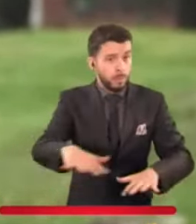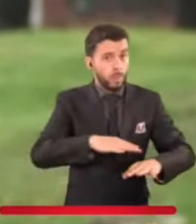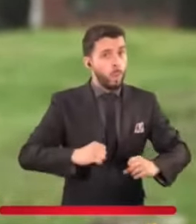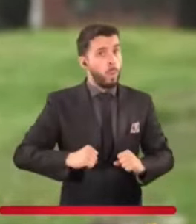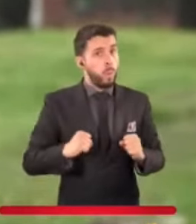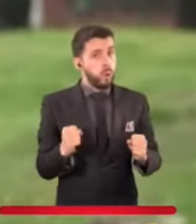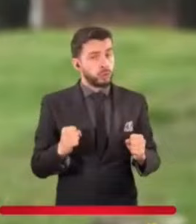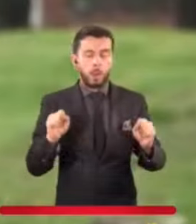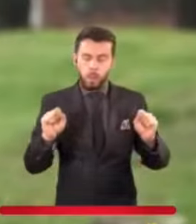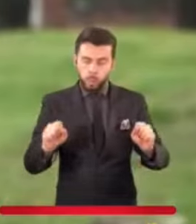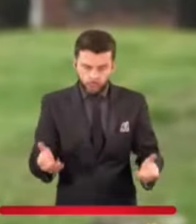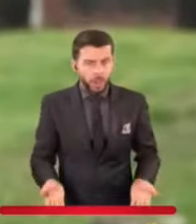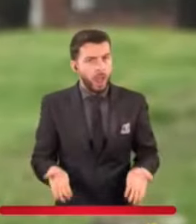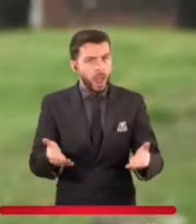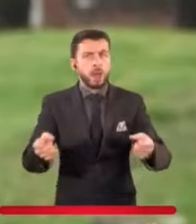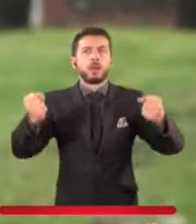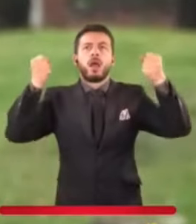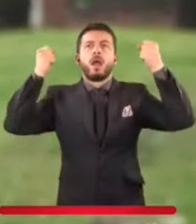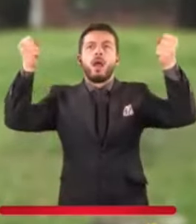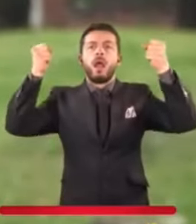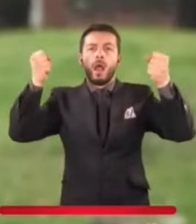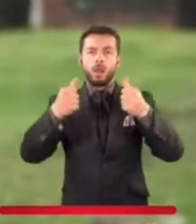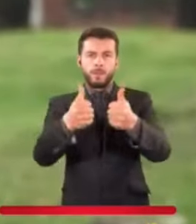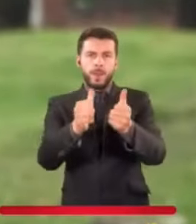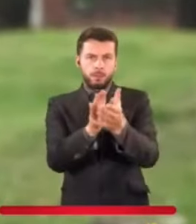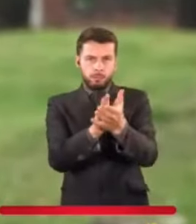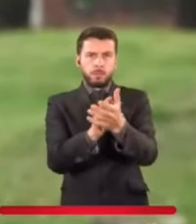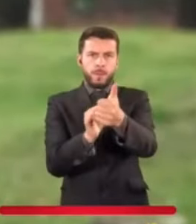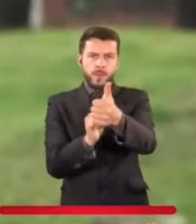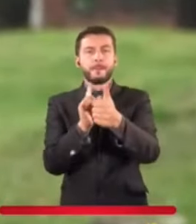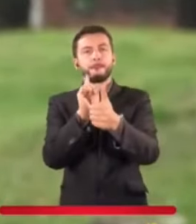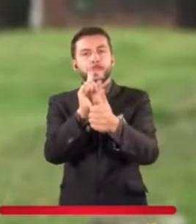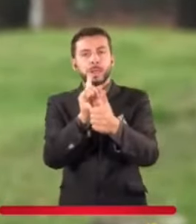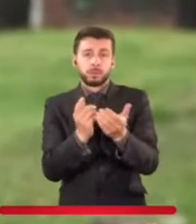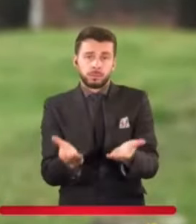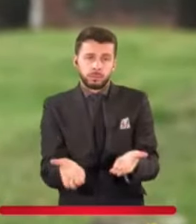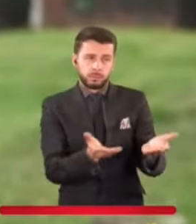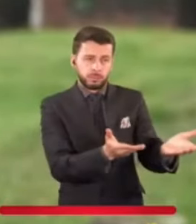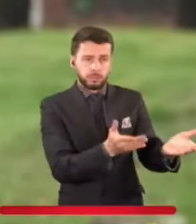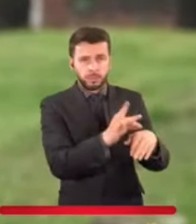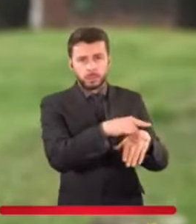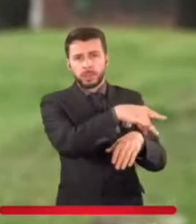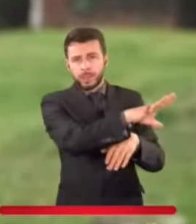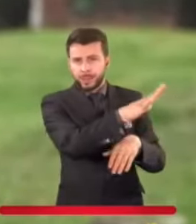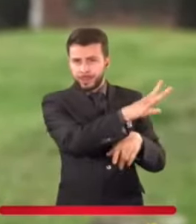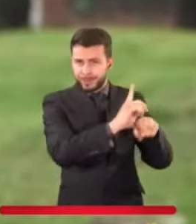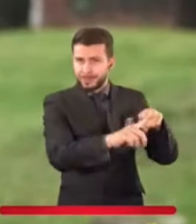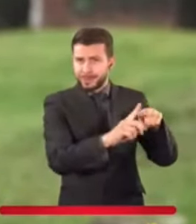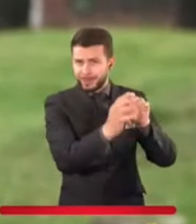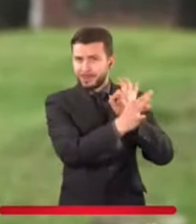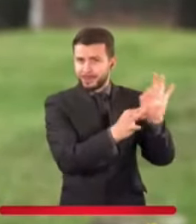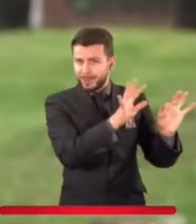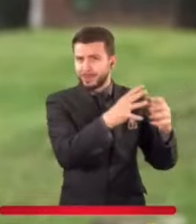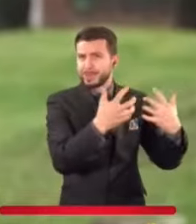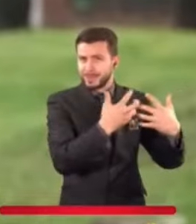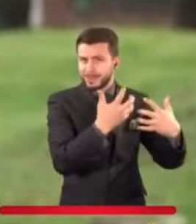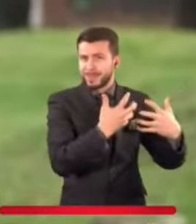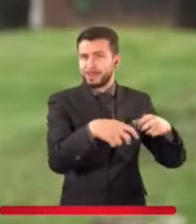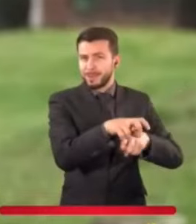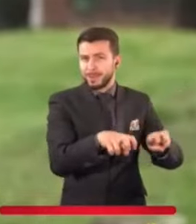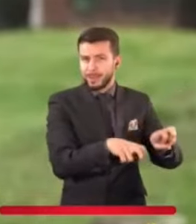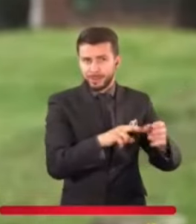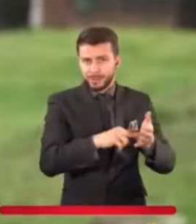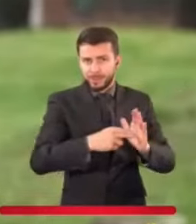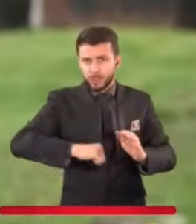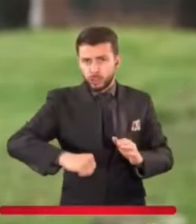poder protestar, manifestarse, y así estamos nosotros comprometidos a garantizar eso. Pero hagamos un acuerdo, protejamos el sistema de transporte público, porque es el